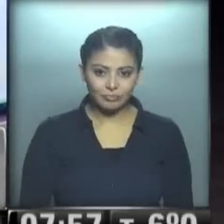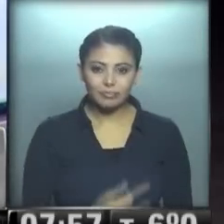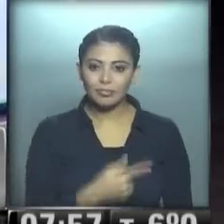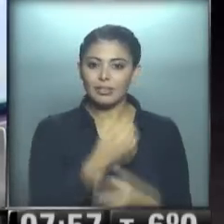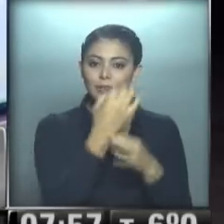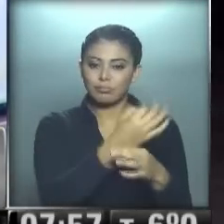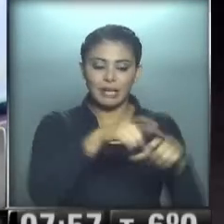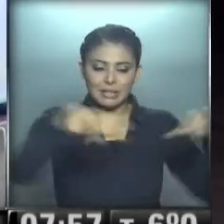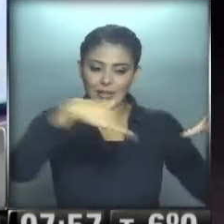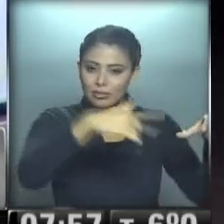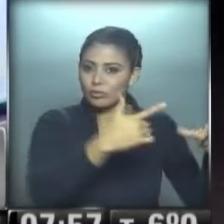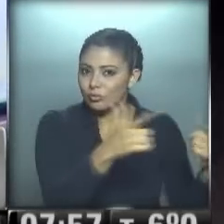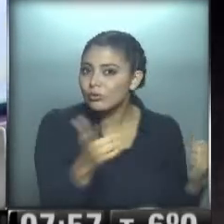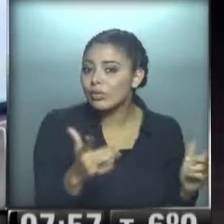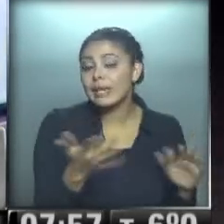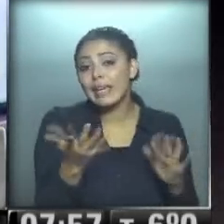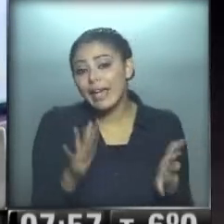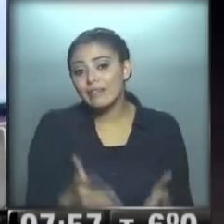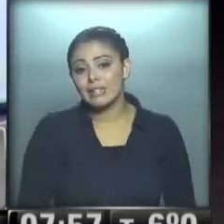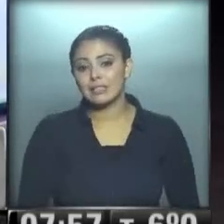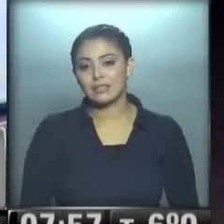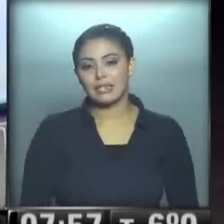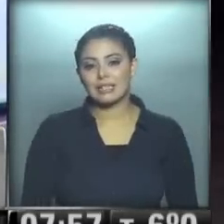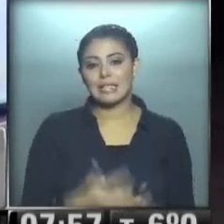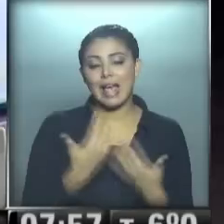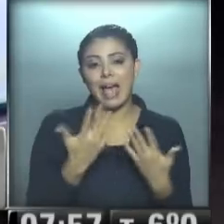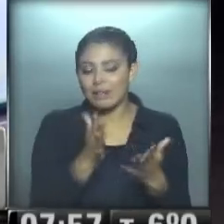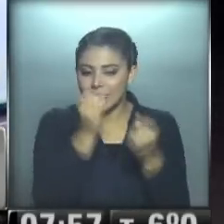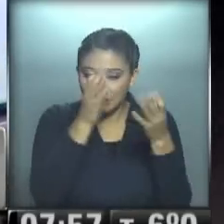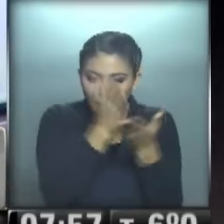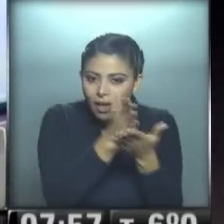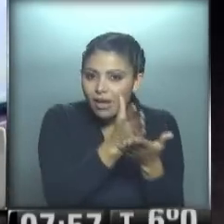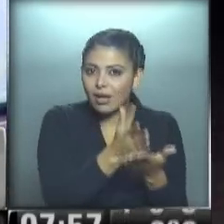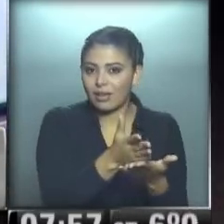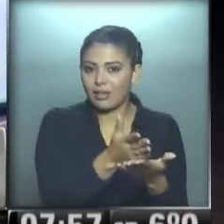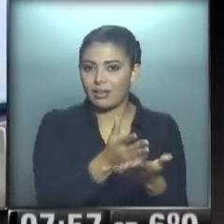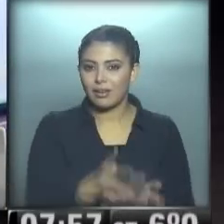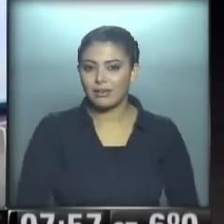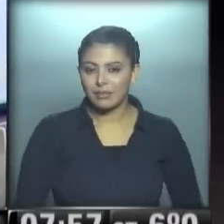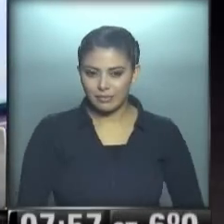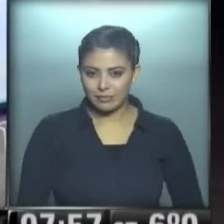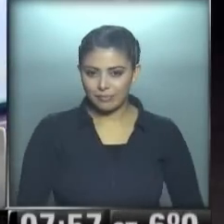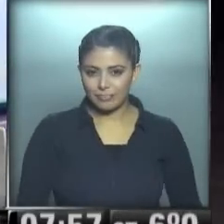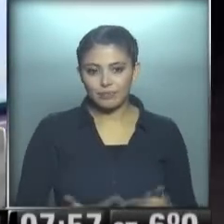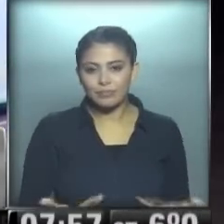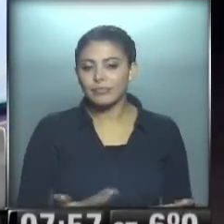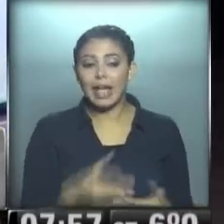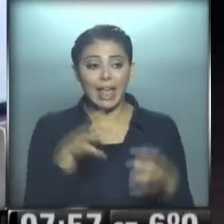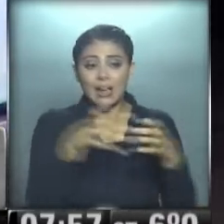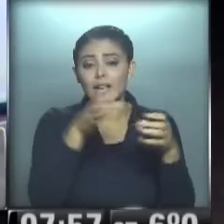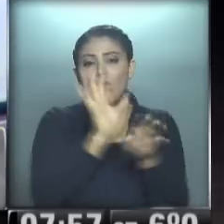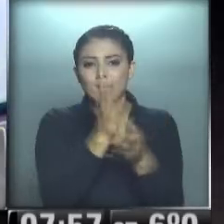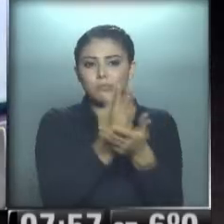puros centrocampistas y a veces se parte un poco el equipo.